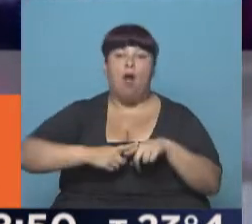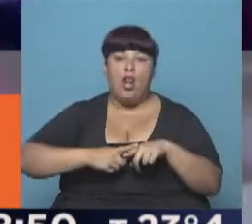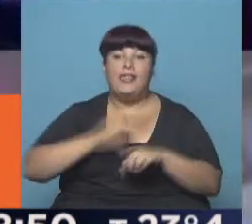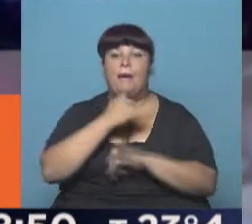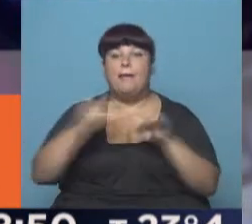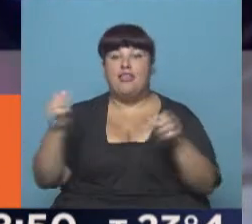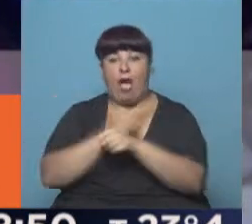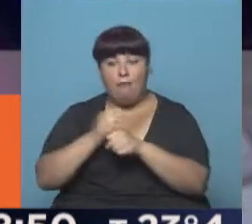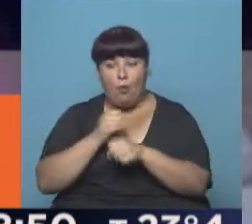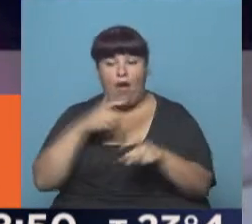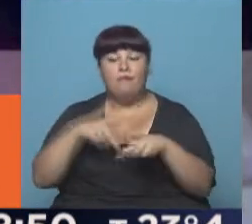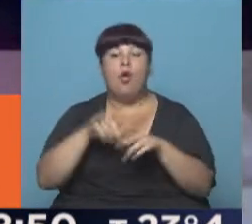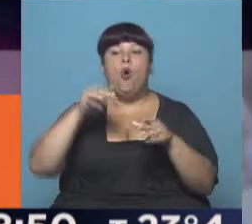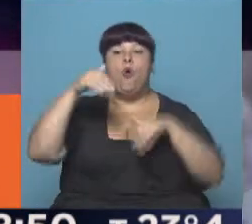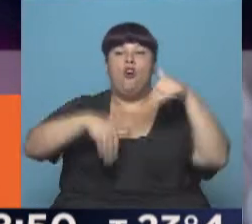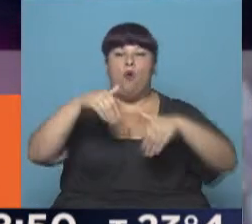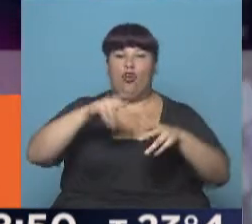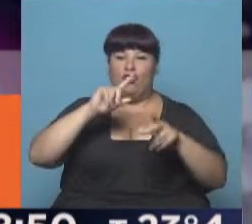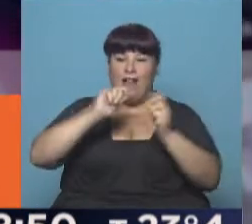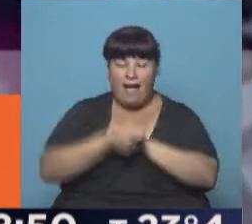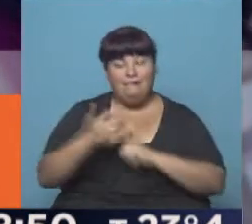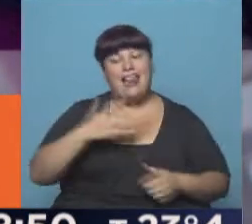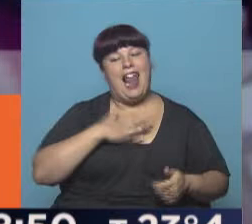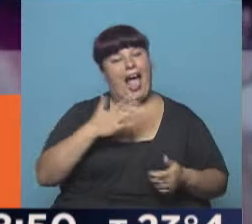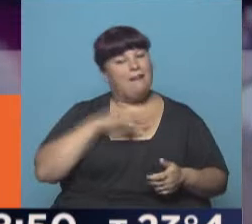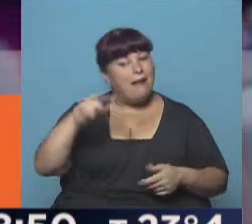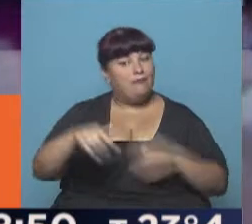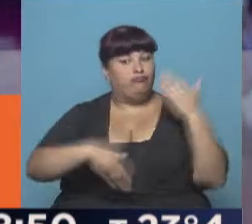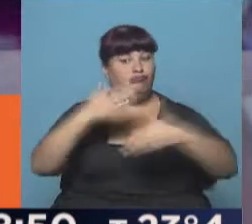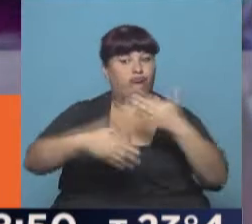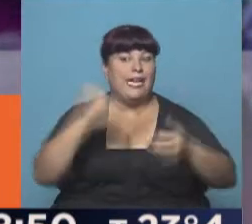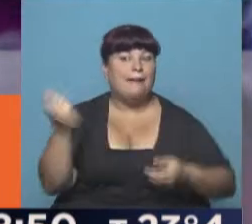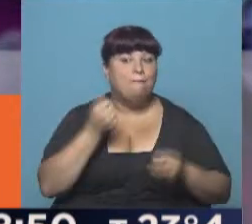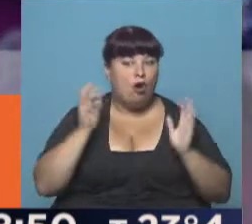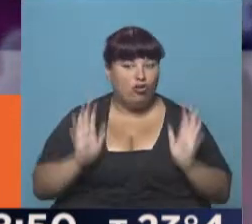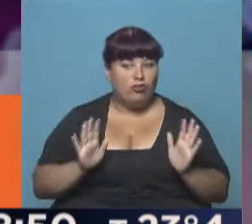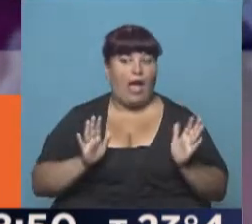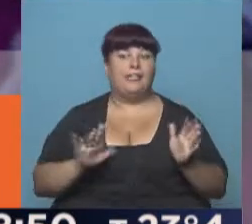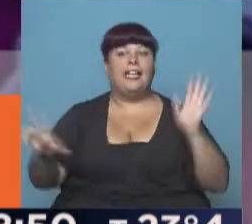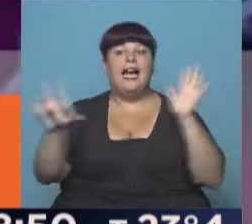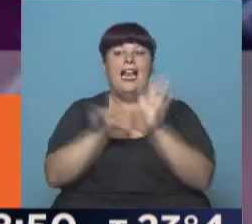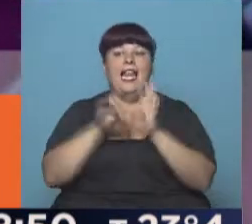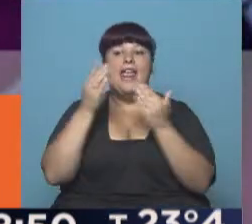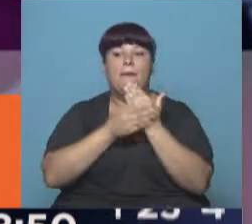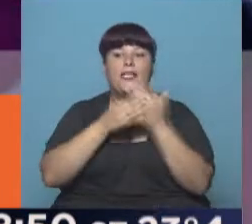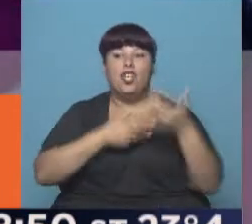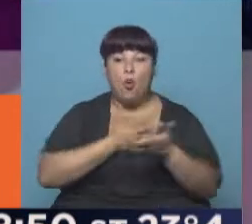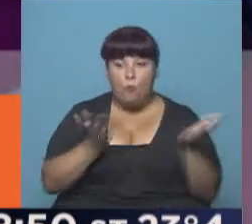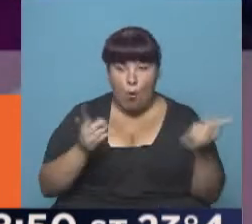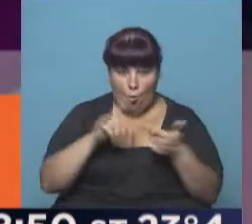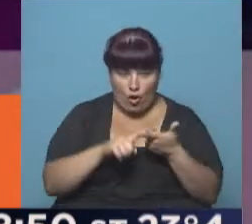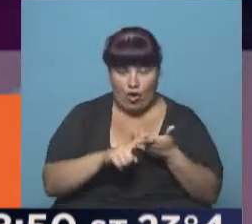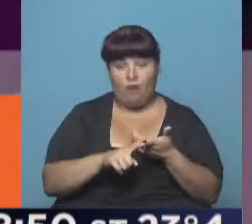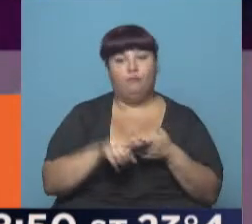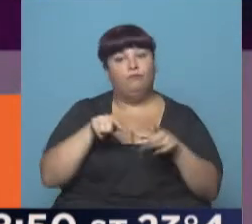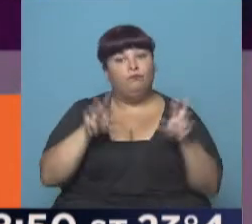media sanción, o sea, la reforma electoral, una pena, eso para mí era un avance sustancial. La ley del Ministerio Público, que